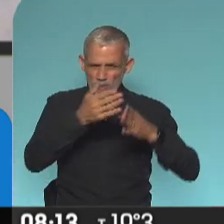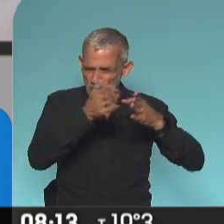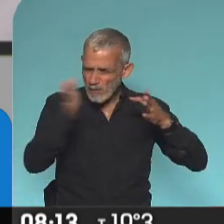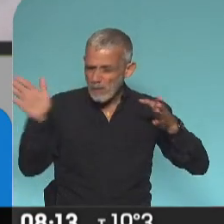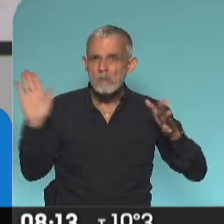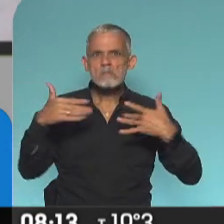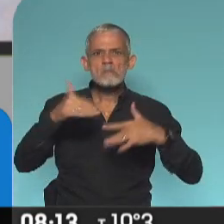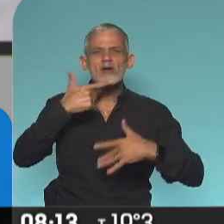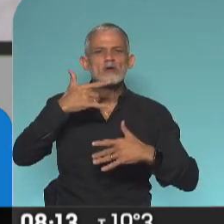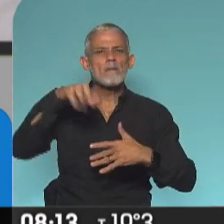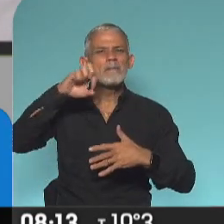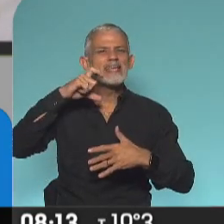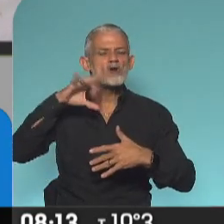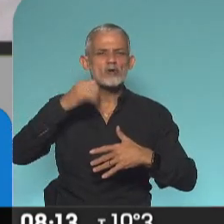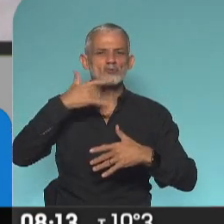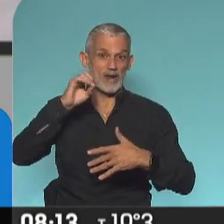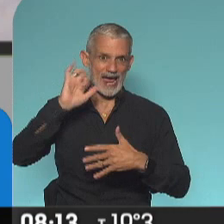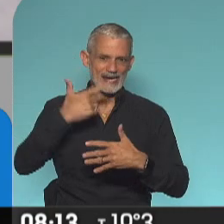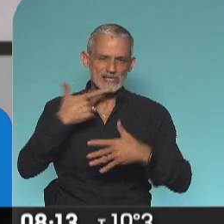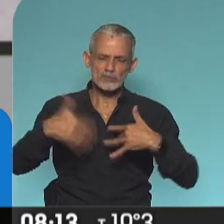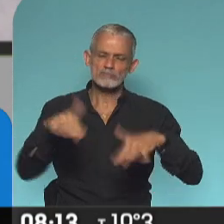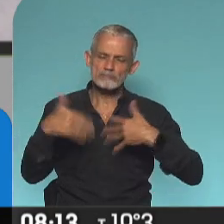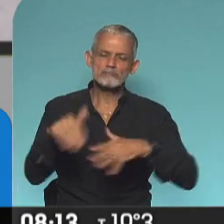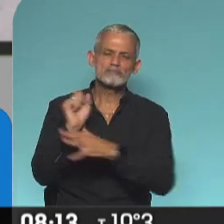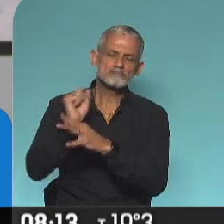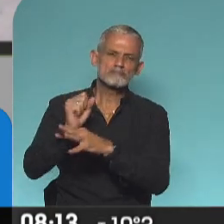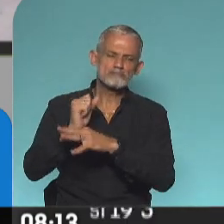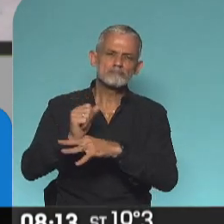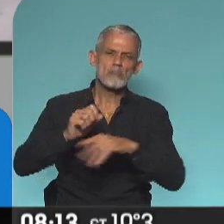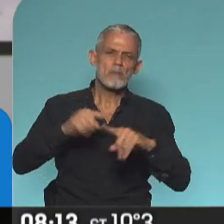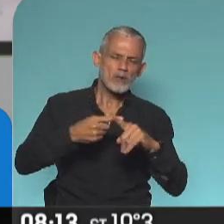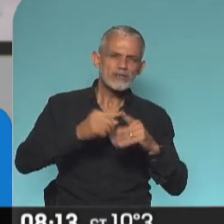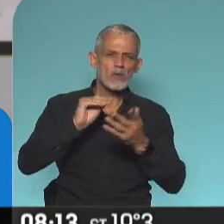perdido no solamente un representante político, sino a un gran representante de nuestro cine.